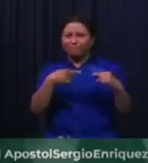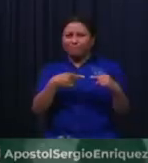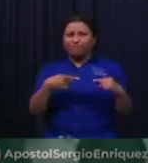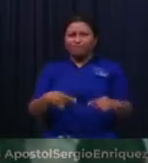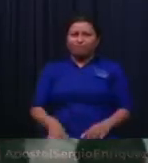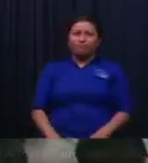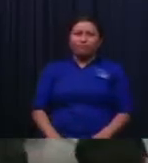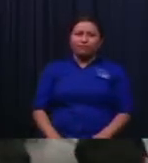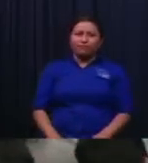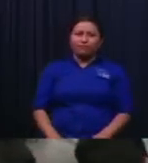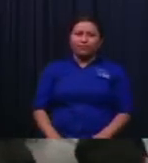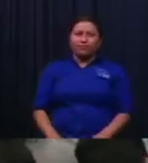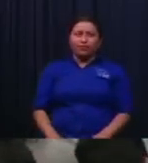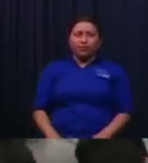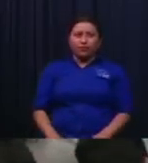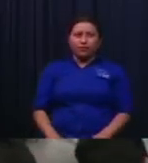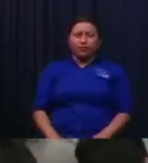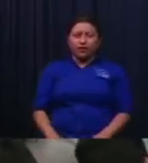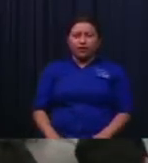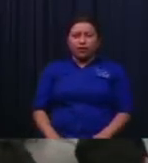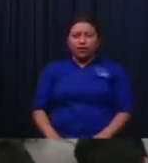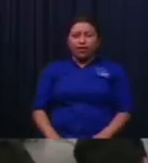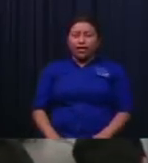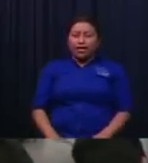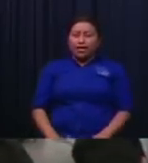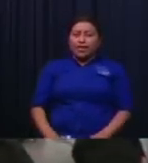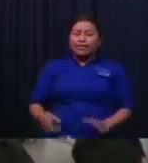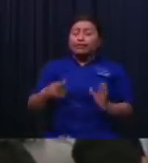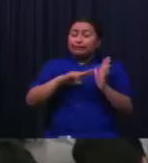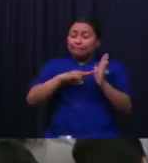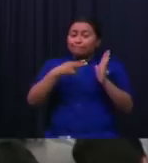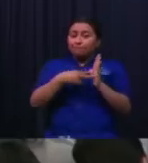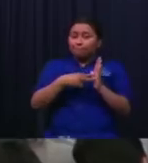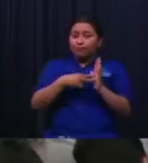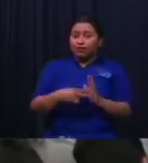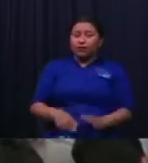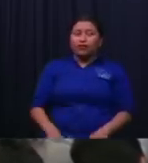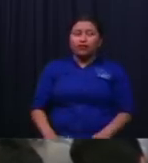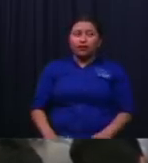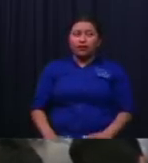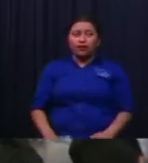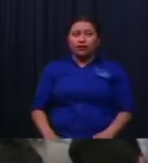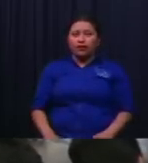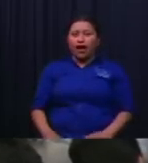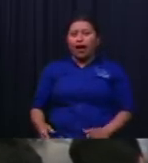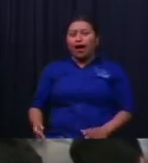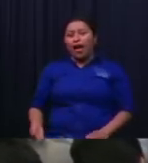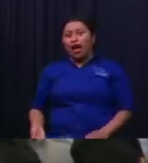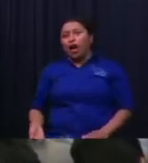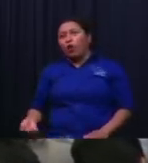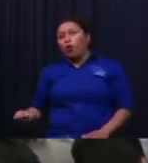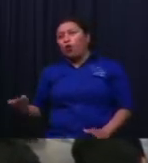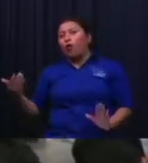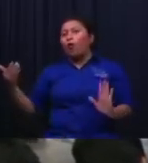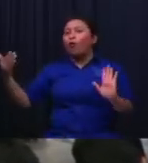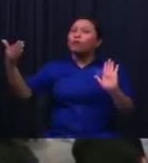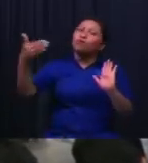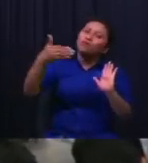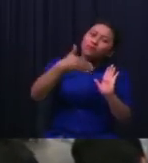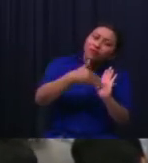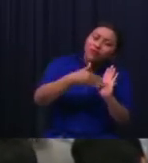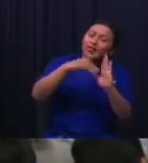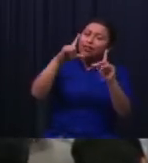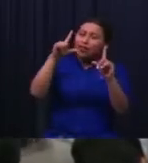incompatibilidad. Es uno de los sinónimos de hostilidad. Pero mire un antónimo, algo contrario a esa palabra: